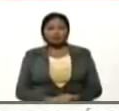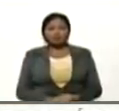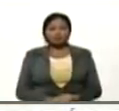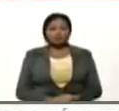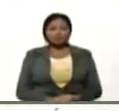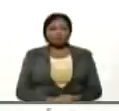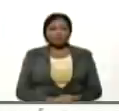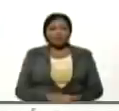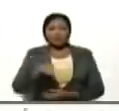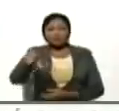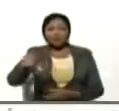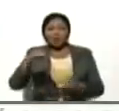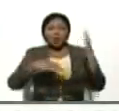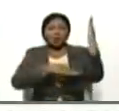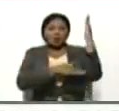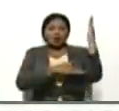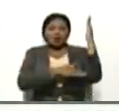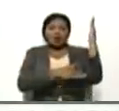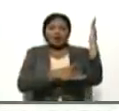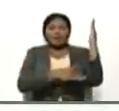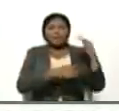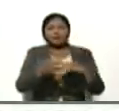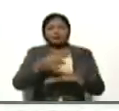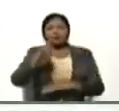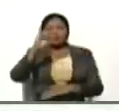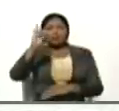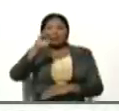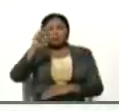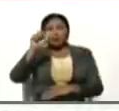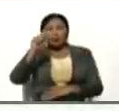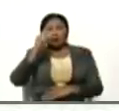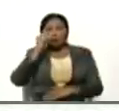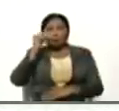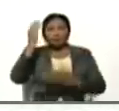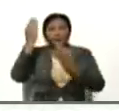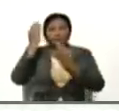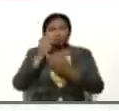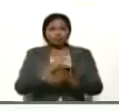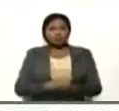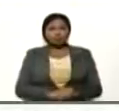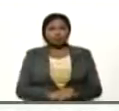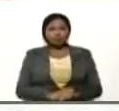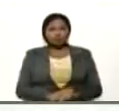Estado Lara, municipio Iribarren, Luis Reyes.